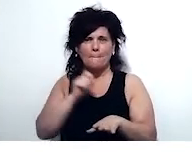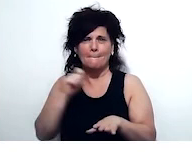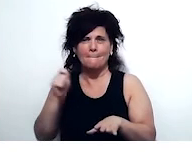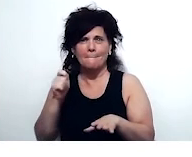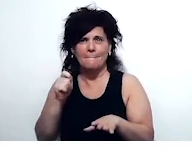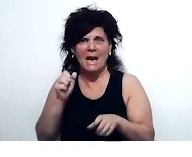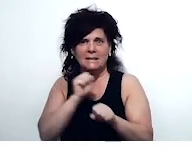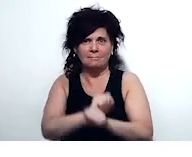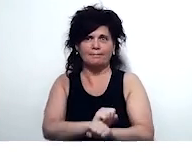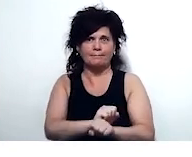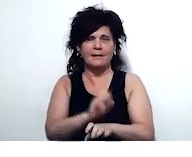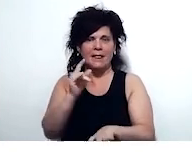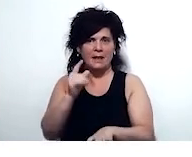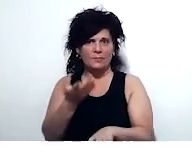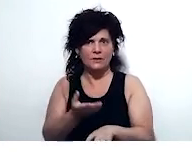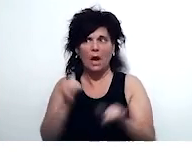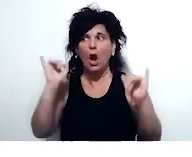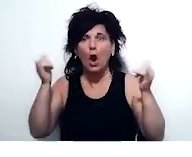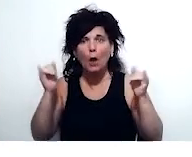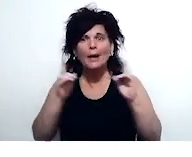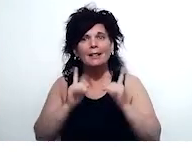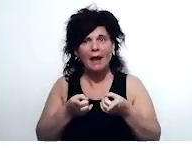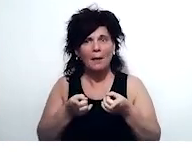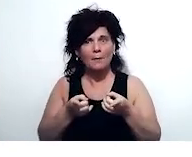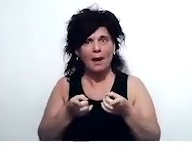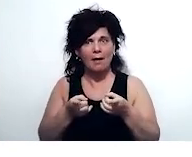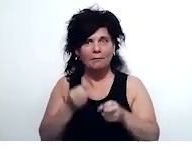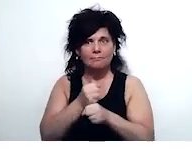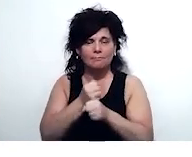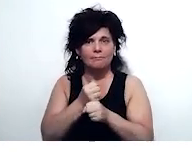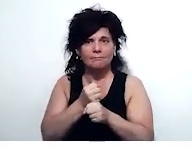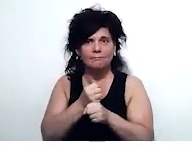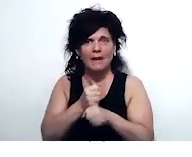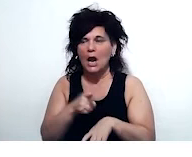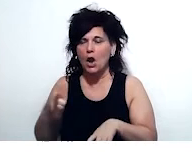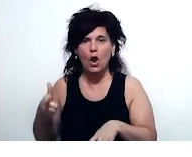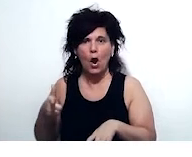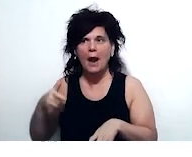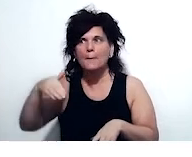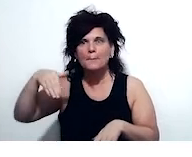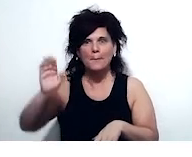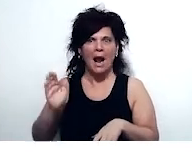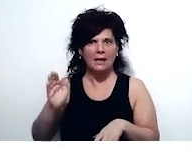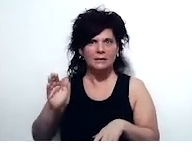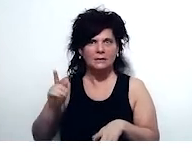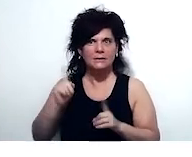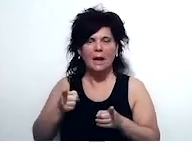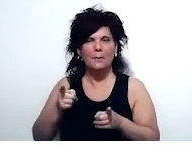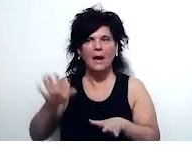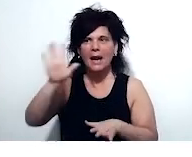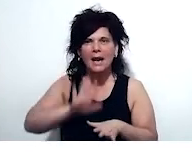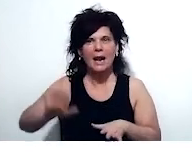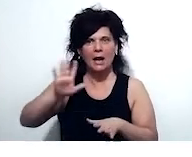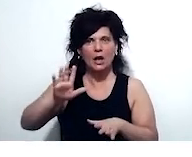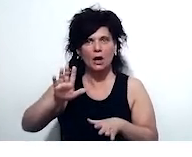confinamiento. En el caso de los jóvenes es parecido. El desempleo juvenil supera al resto de las tasas de desempleo en el mundo y en todas las regiones.